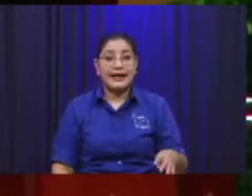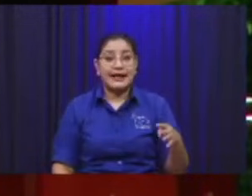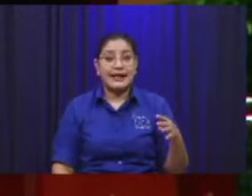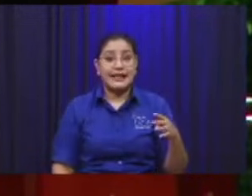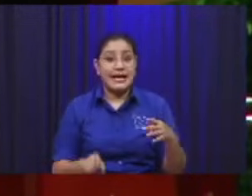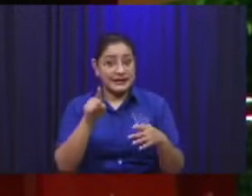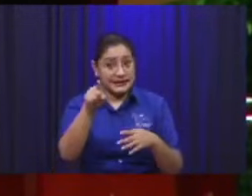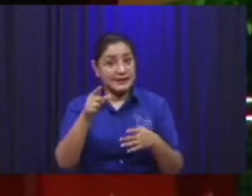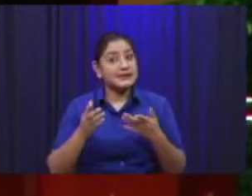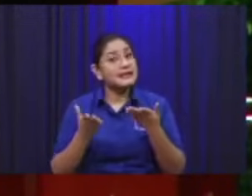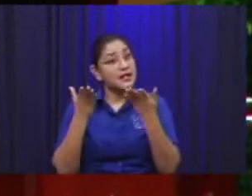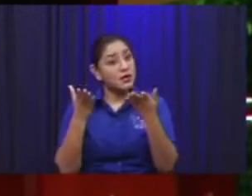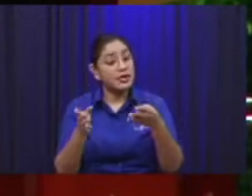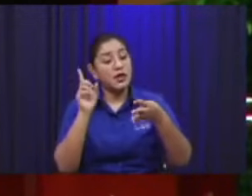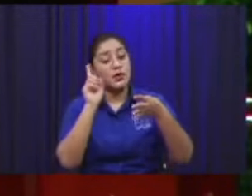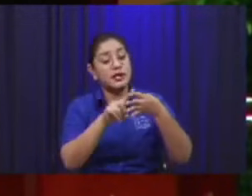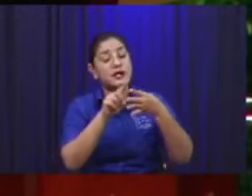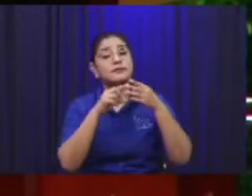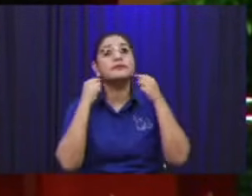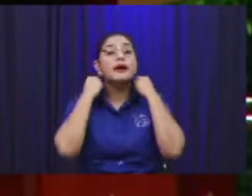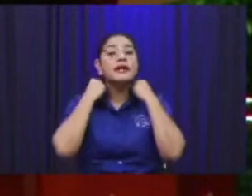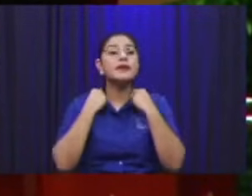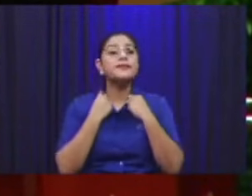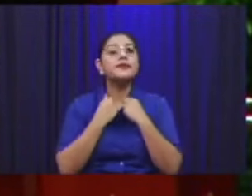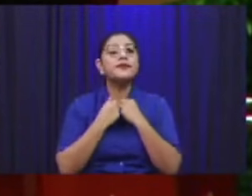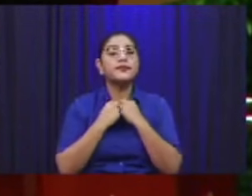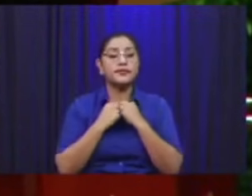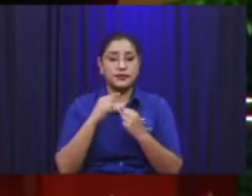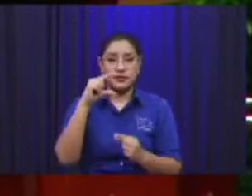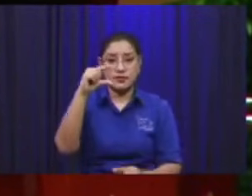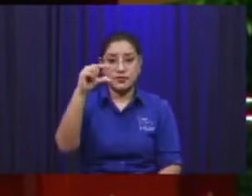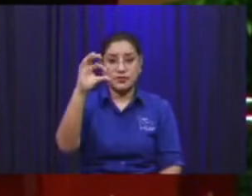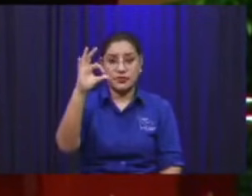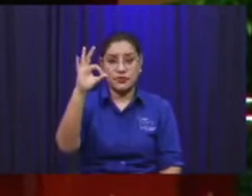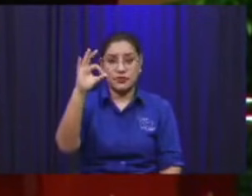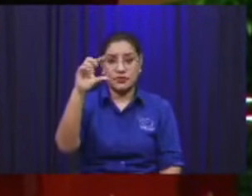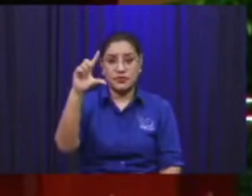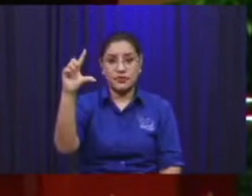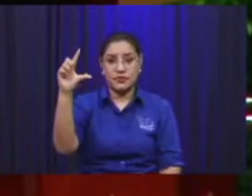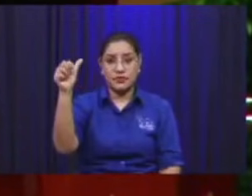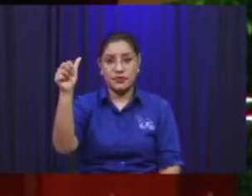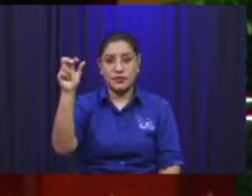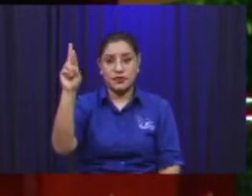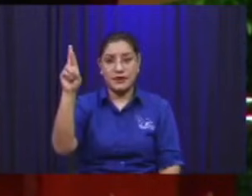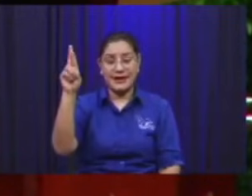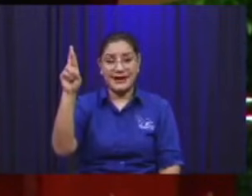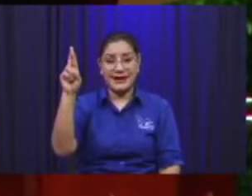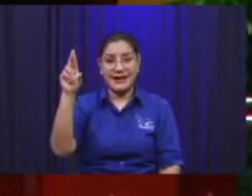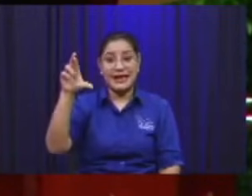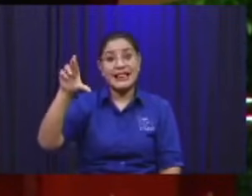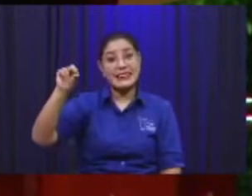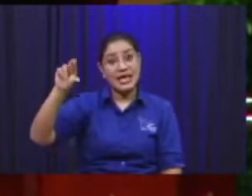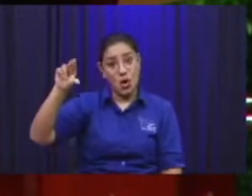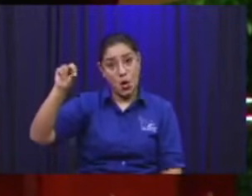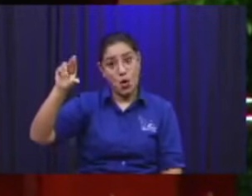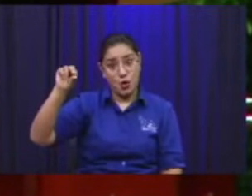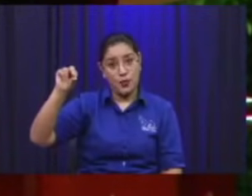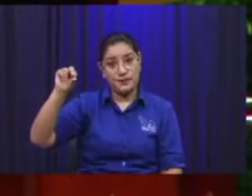te dieron eso y un collar de oro qué significa esto